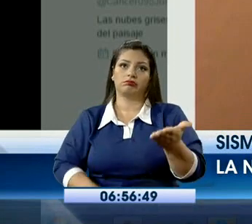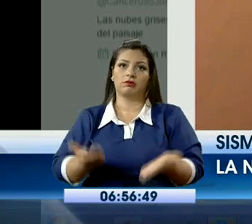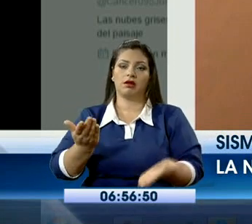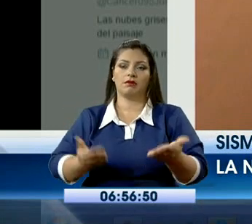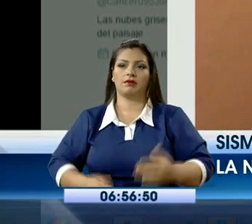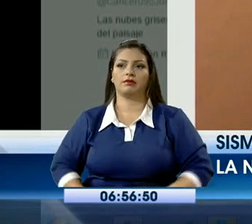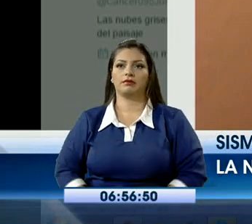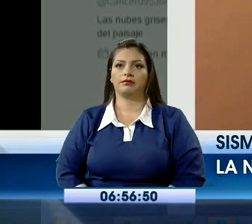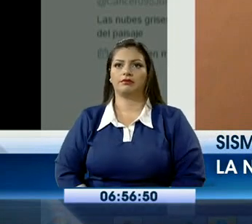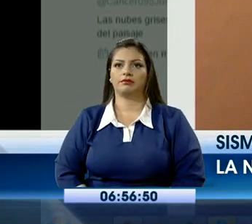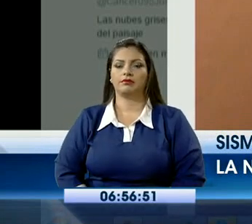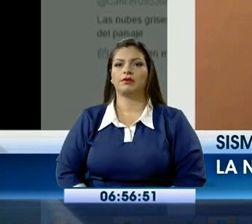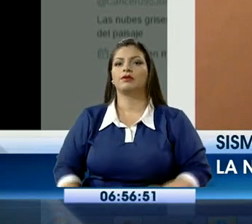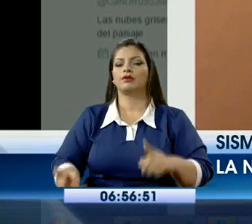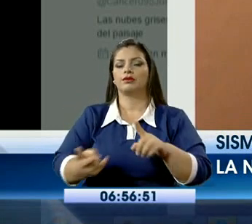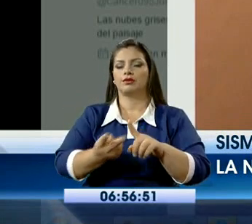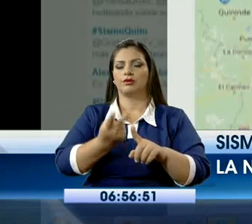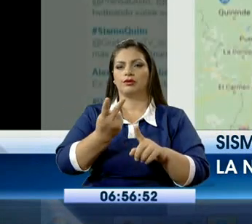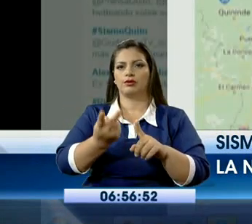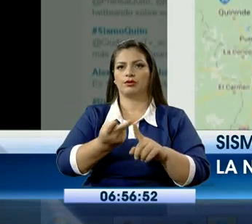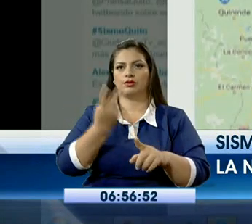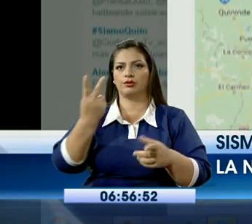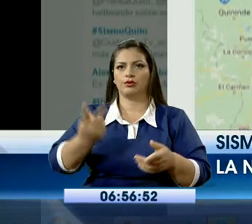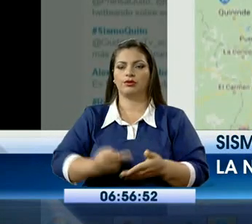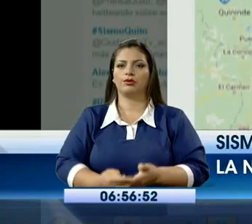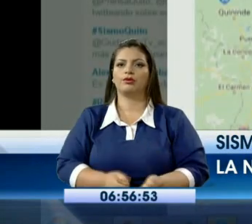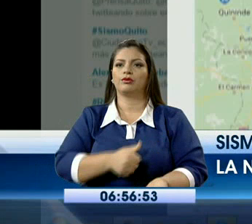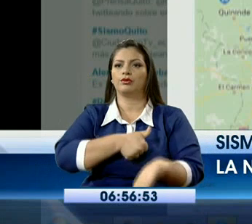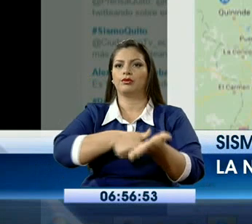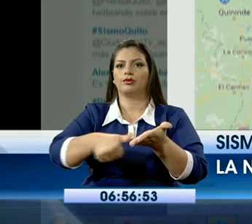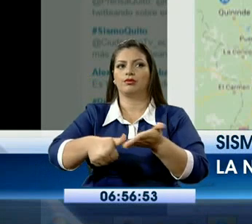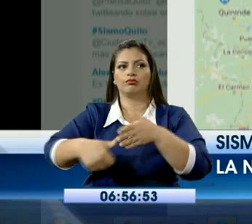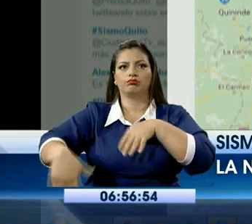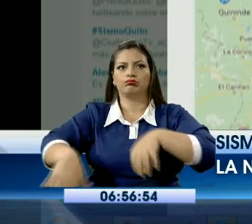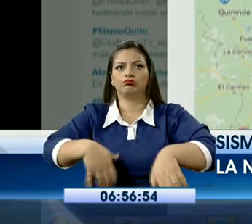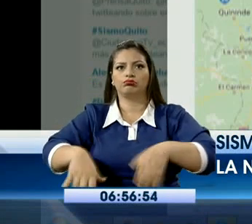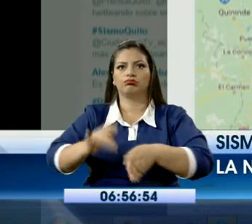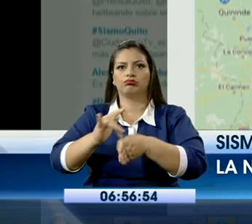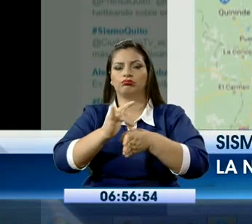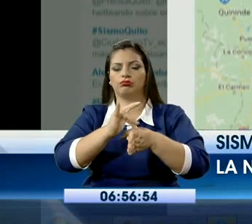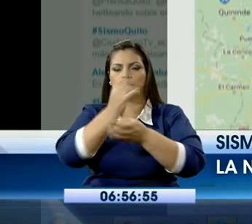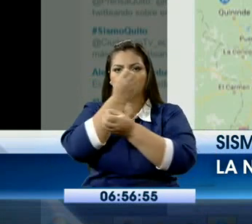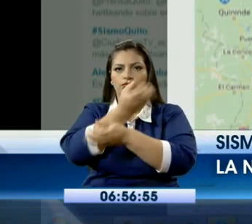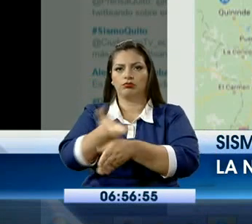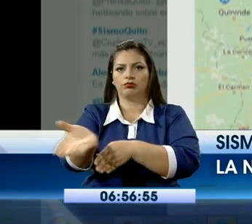Ruiz, viceministro de Gestión de Riesgos.